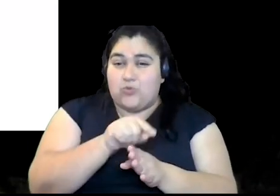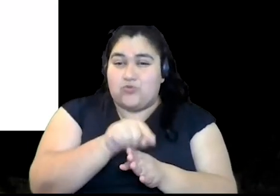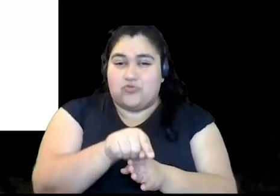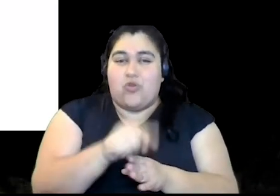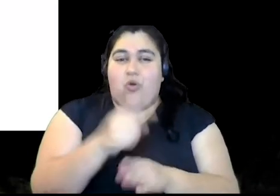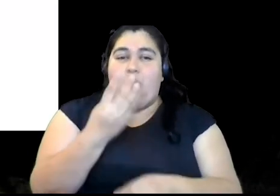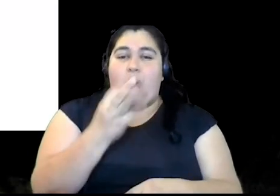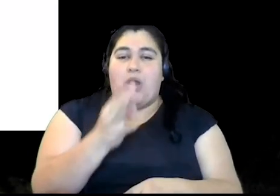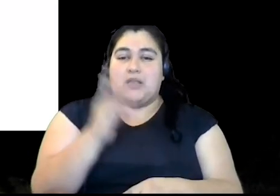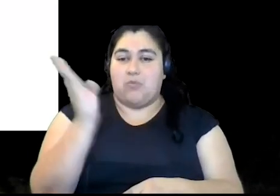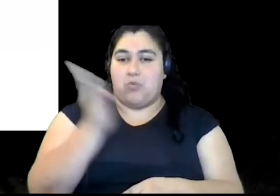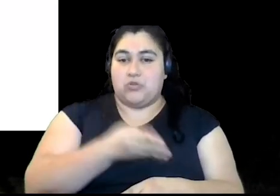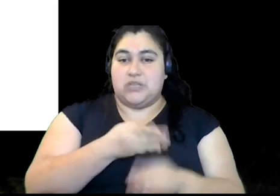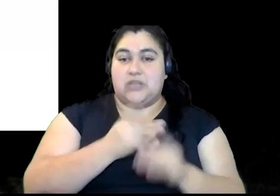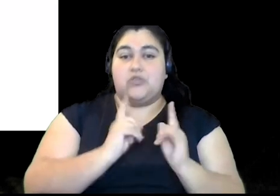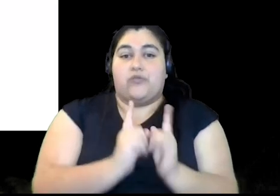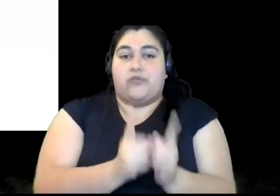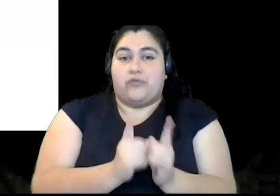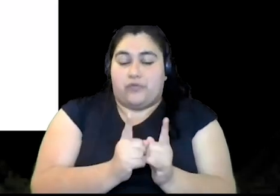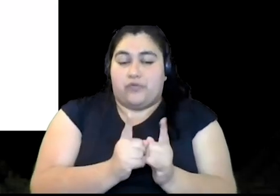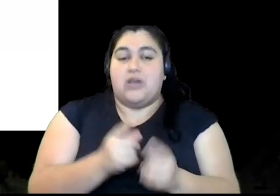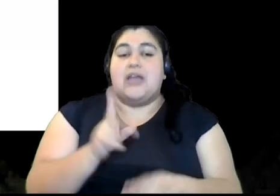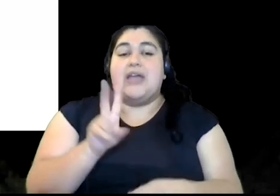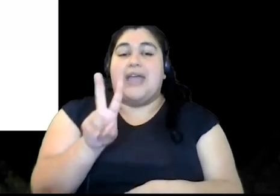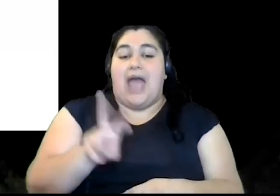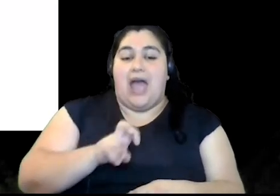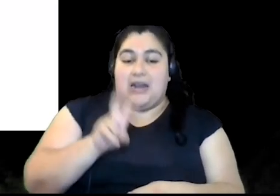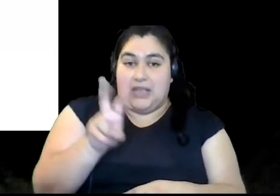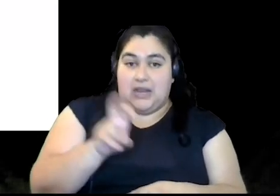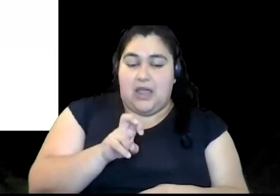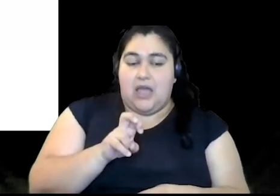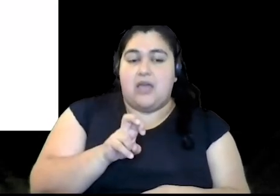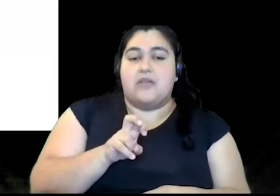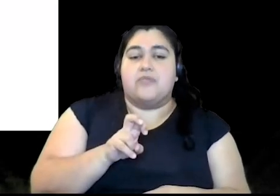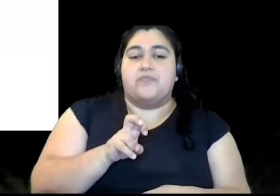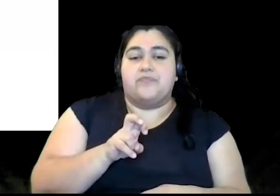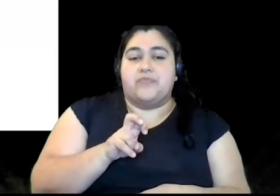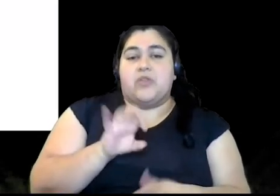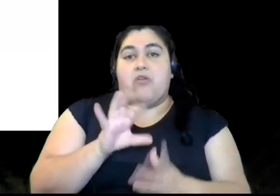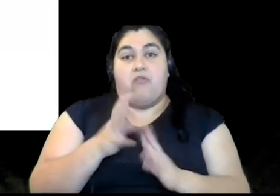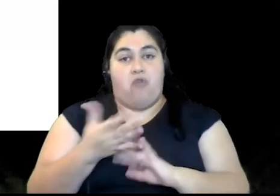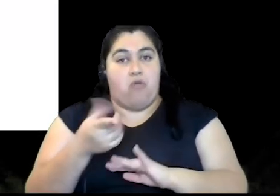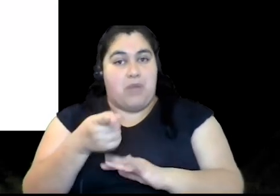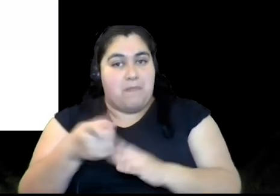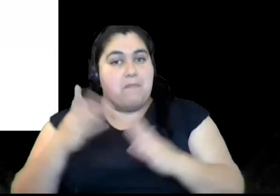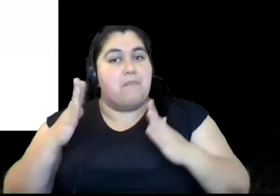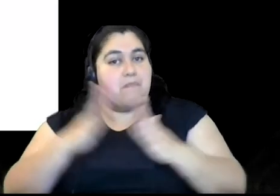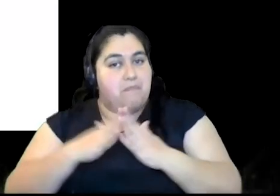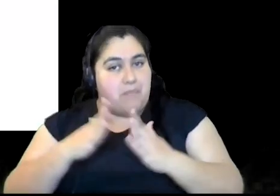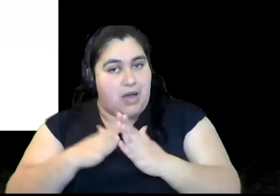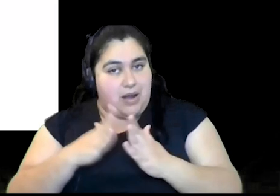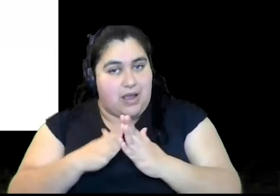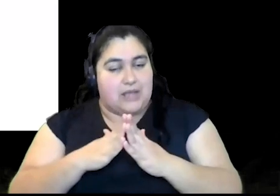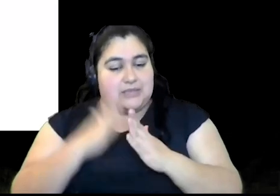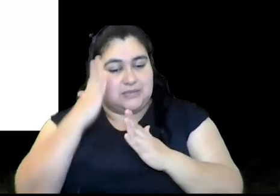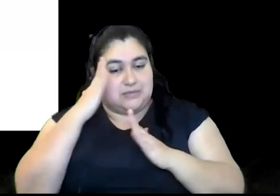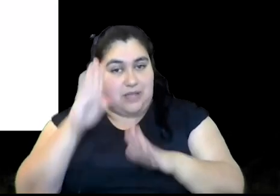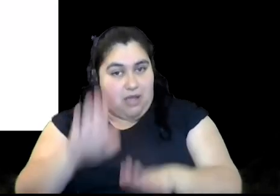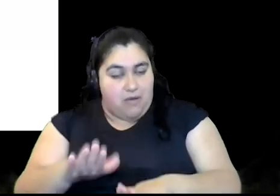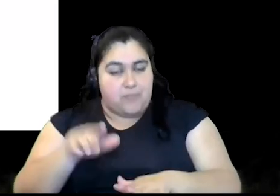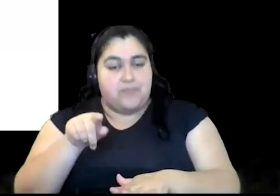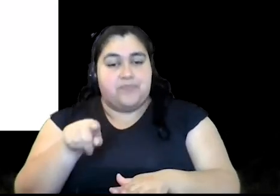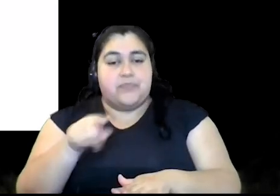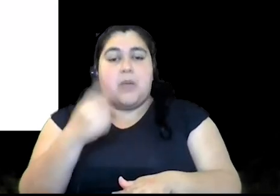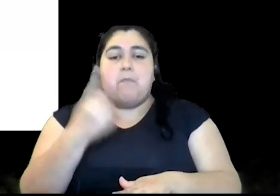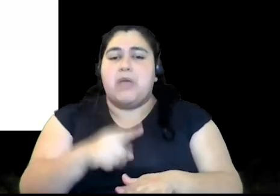del 40% del importe de alquiler de inmuebles con destino casa-habitación, pero el techo es